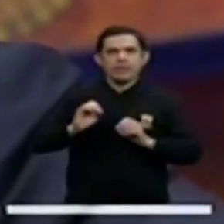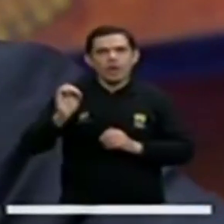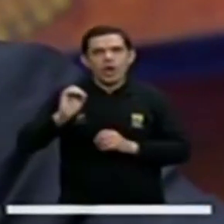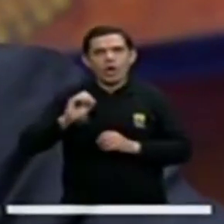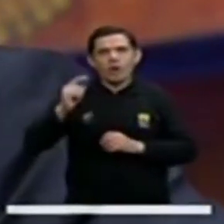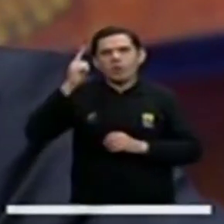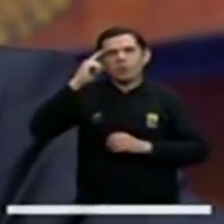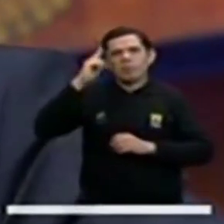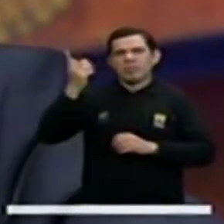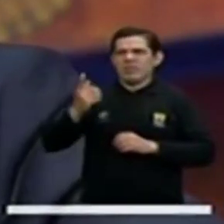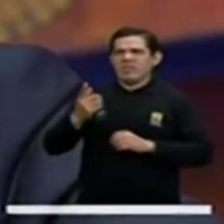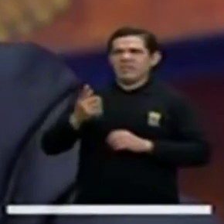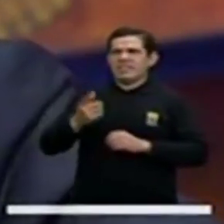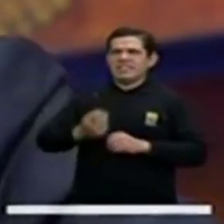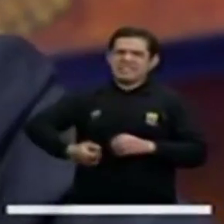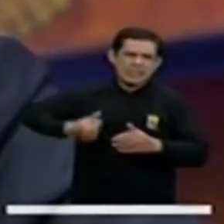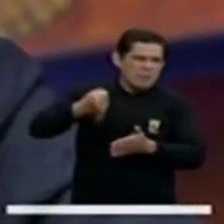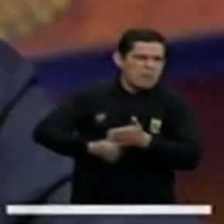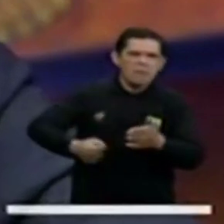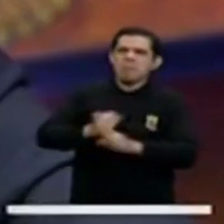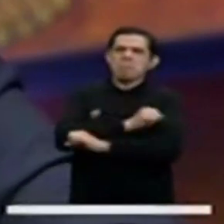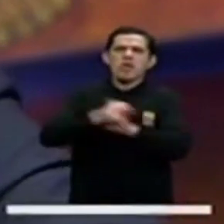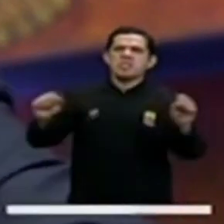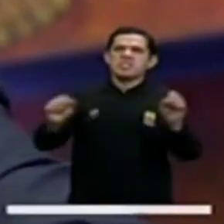parecía una batalla imposible.